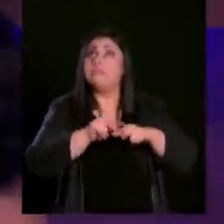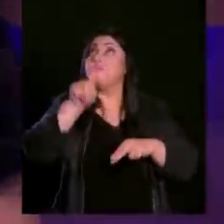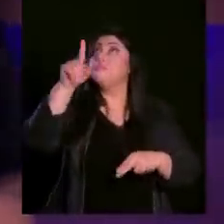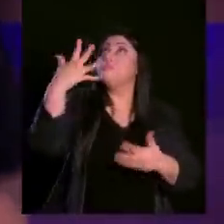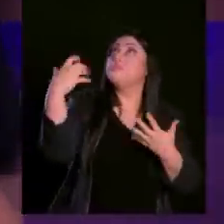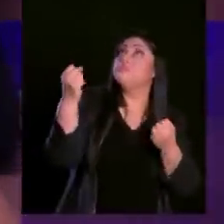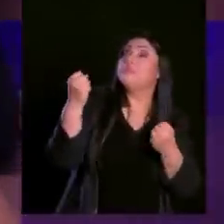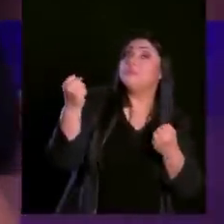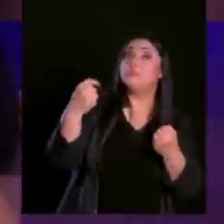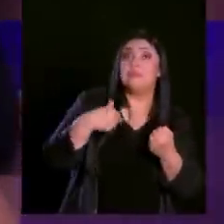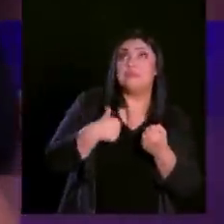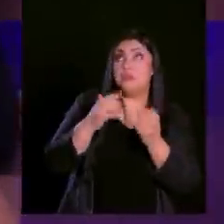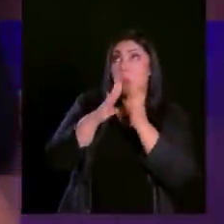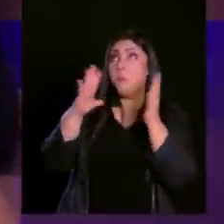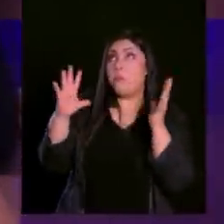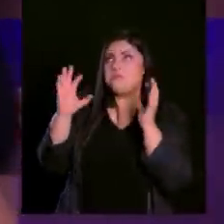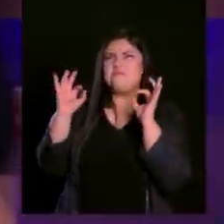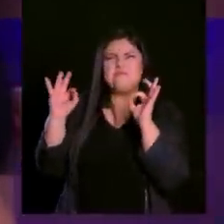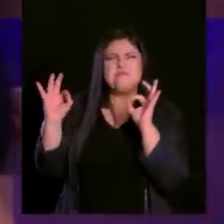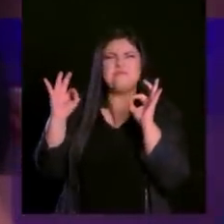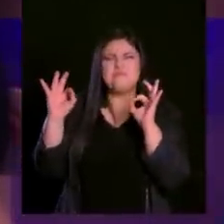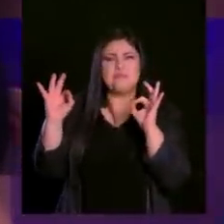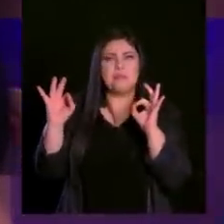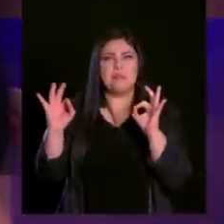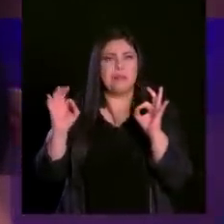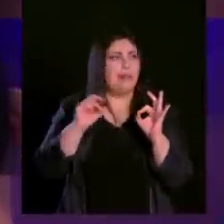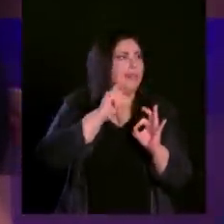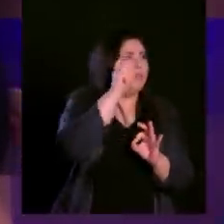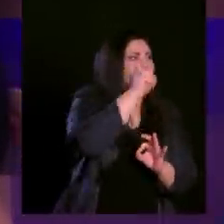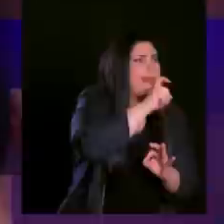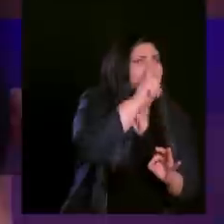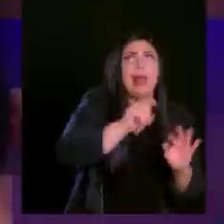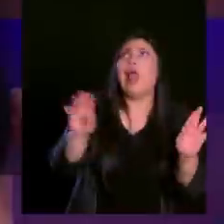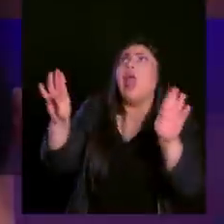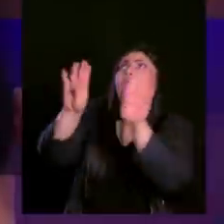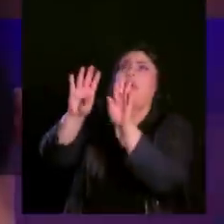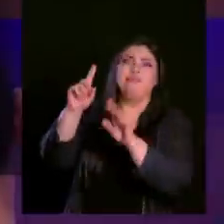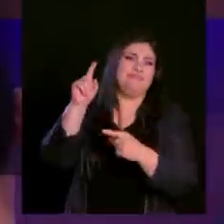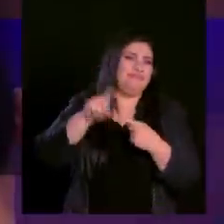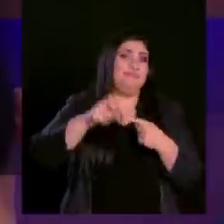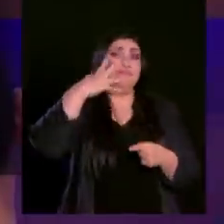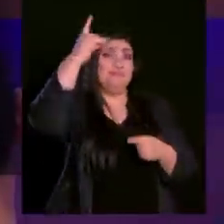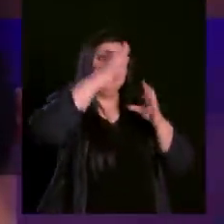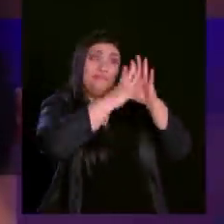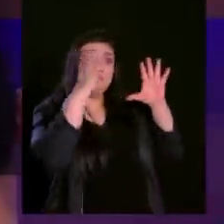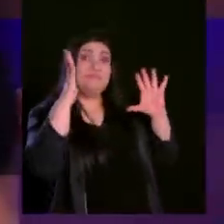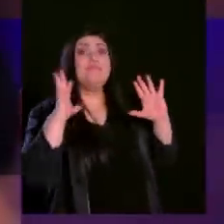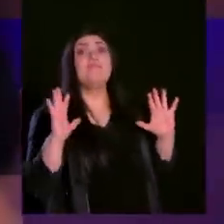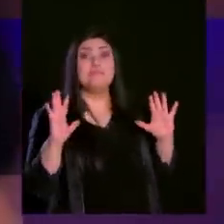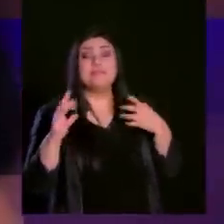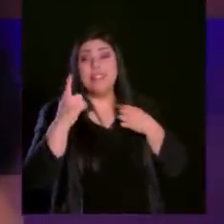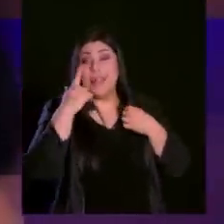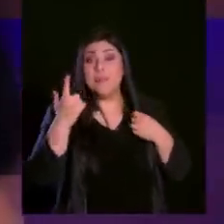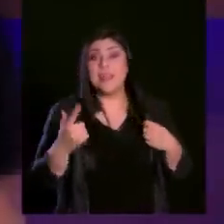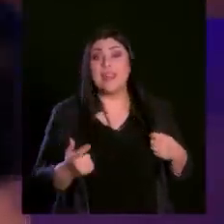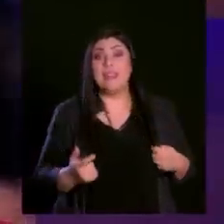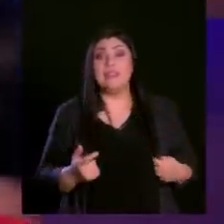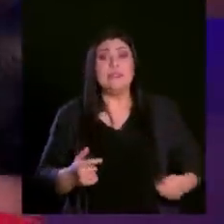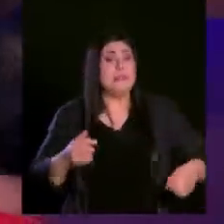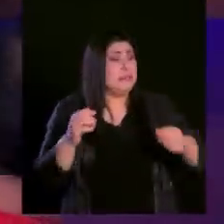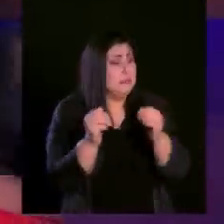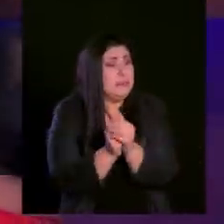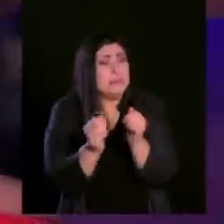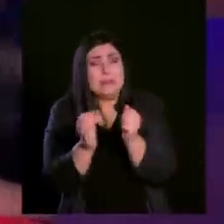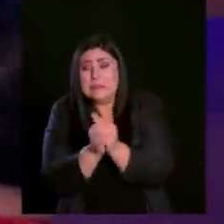dice acá el afán y El engaño de las riquezas ahogan la palabra y se hace infructuosa pónganle atención a esta palabra infructuosa